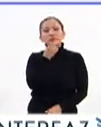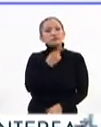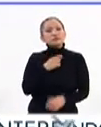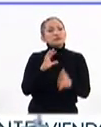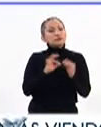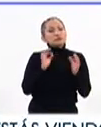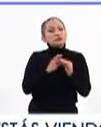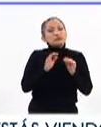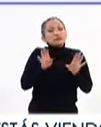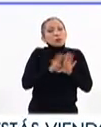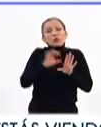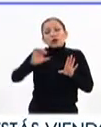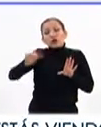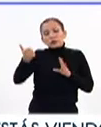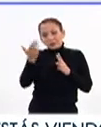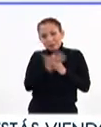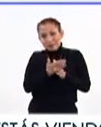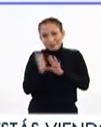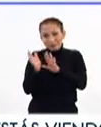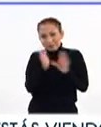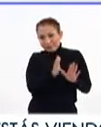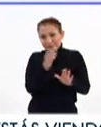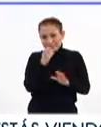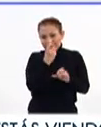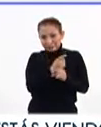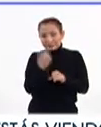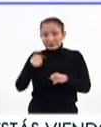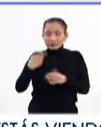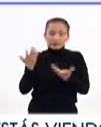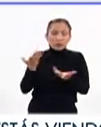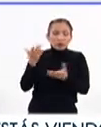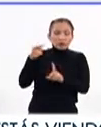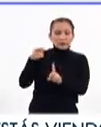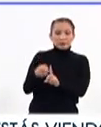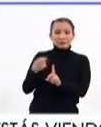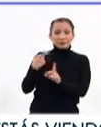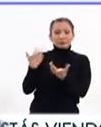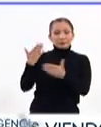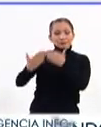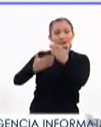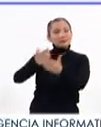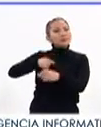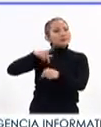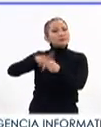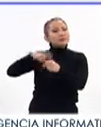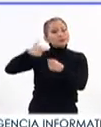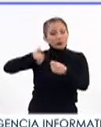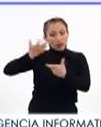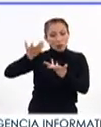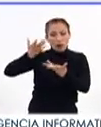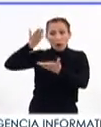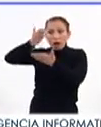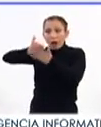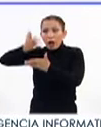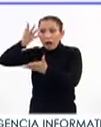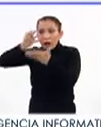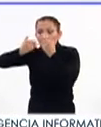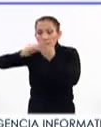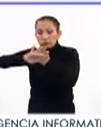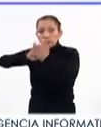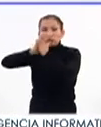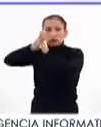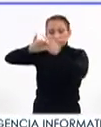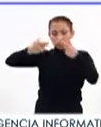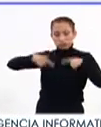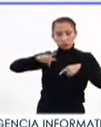poco acerca de la otra parte de este tipo de oportunidades, que es muy importante y es el desarrollo personal que uno obtiene pues al vivir